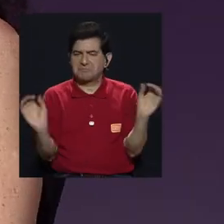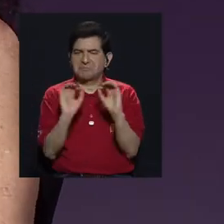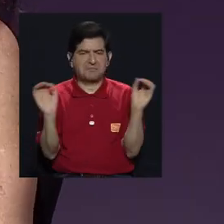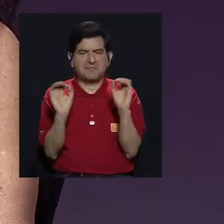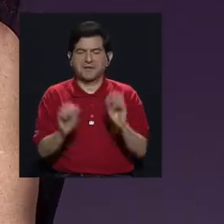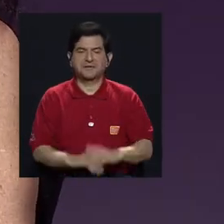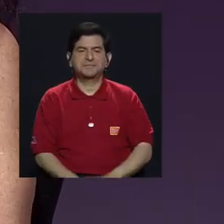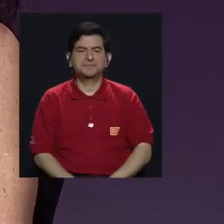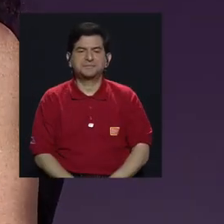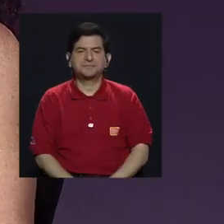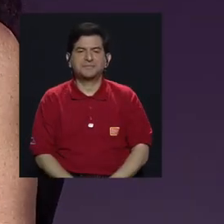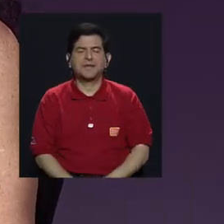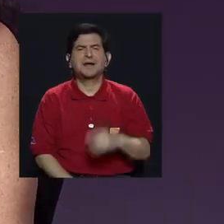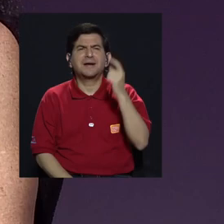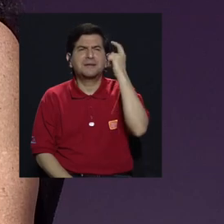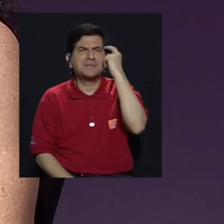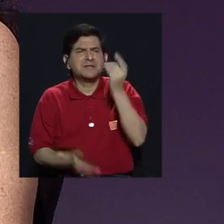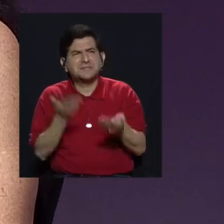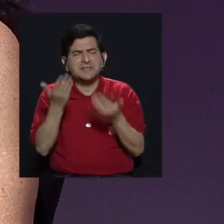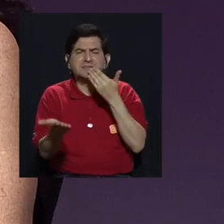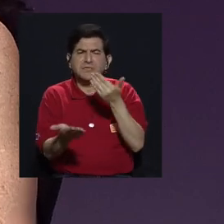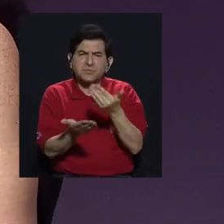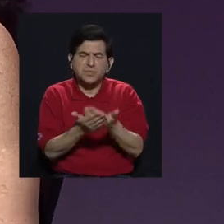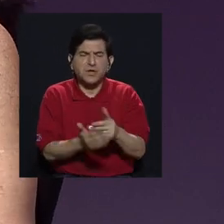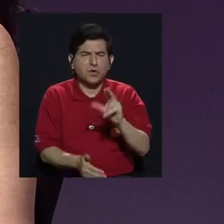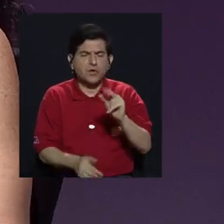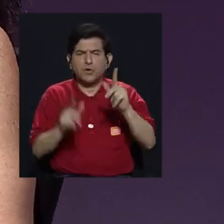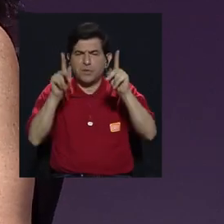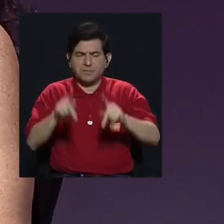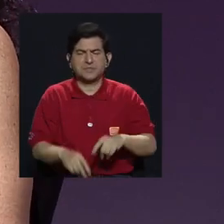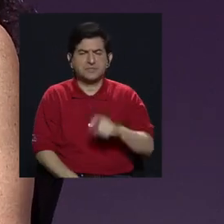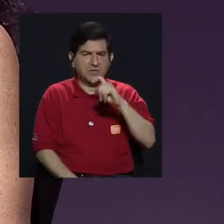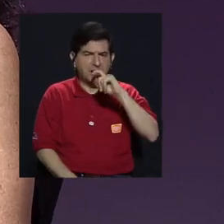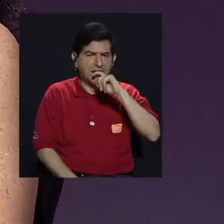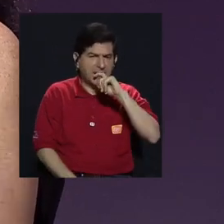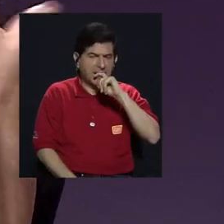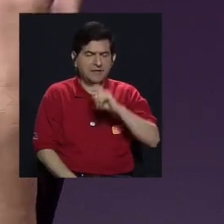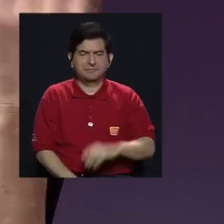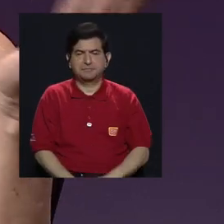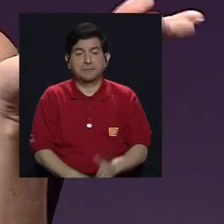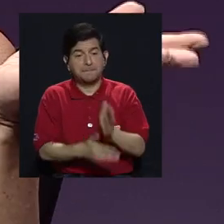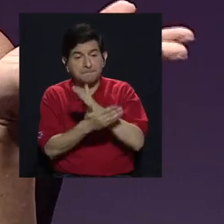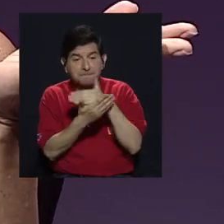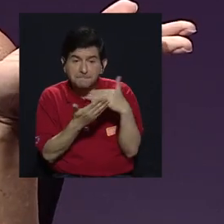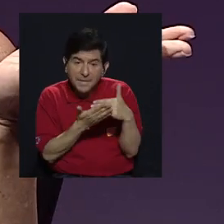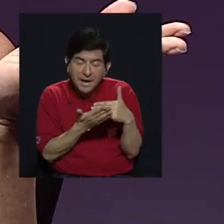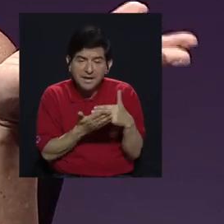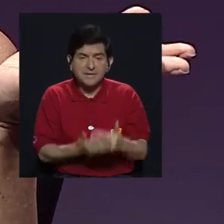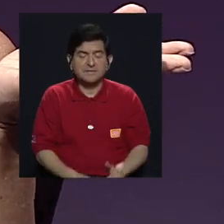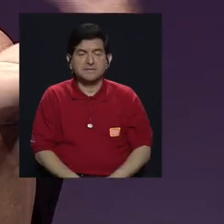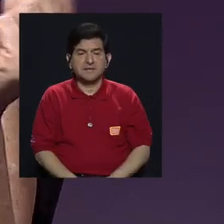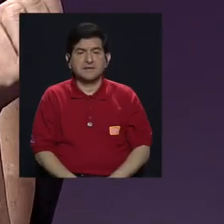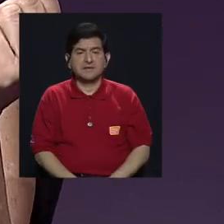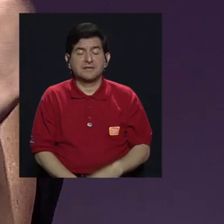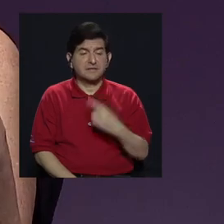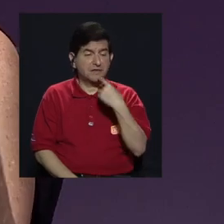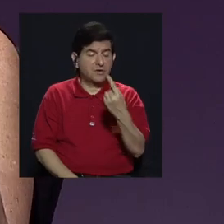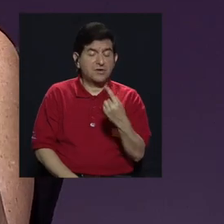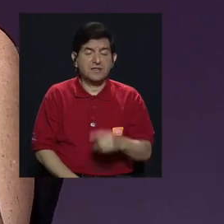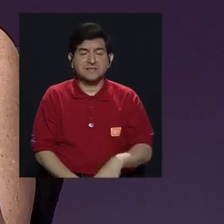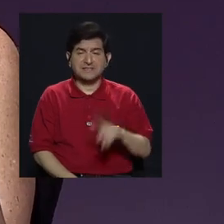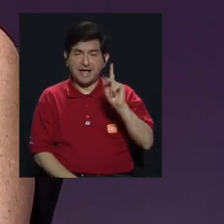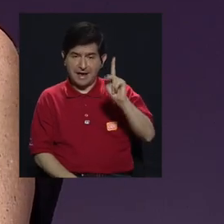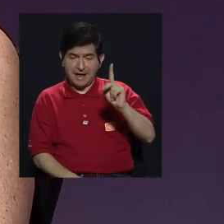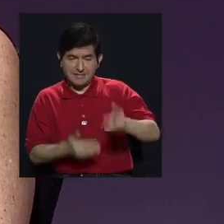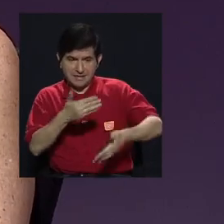entonces pensamos que es bueno no ser una persona celosa. parte de la, del trato, ¿verdad?, que decía Katherine,